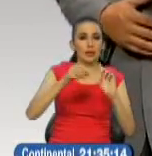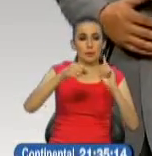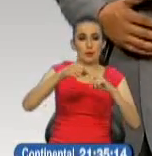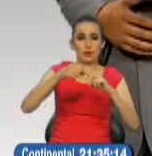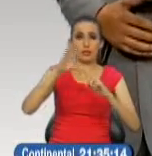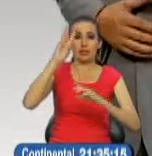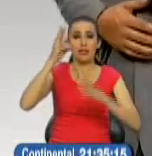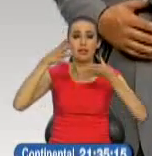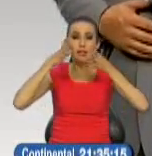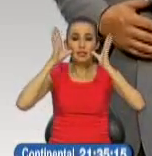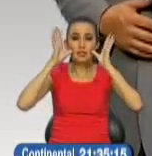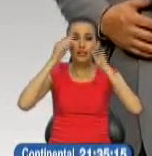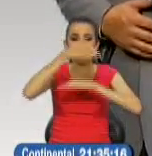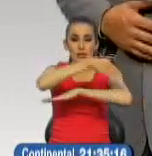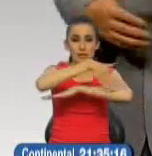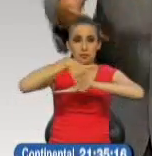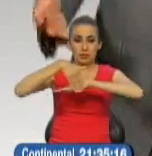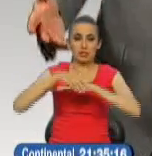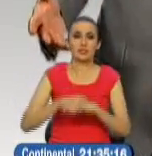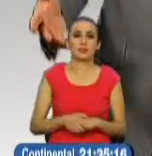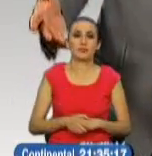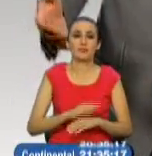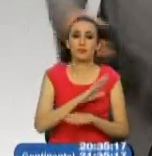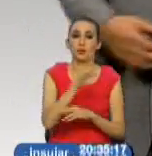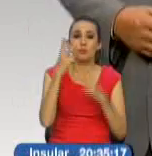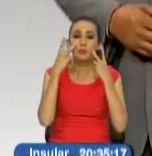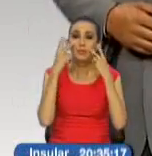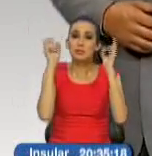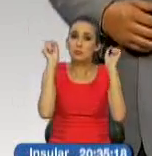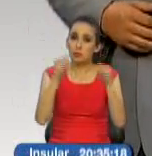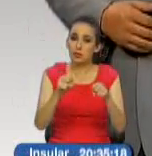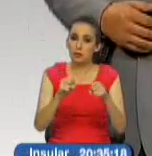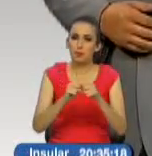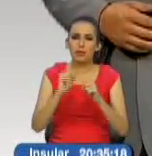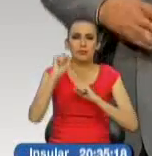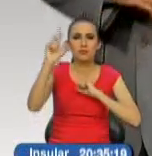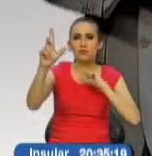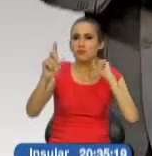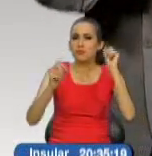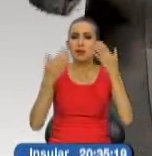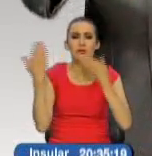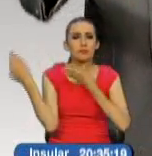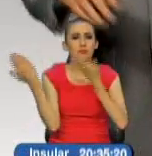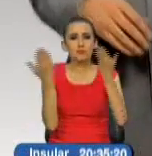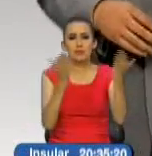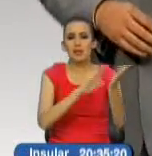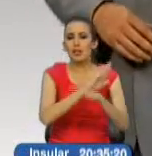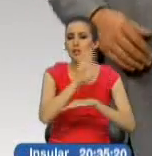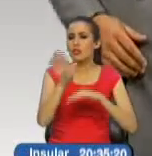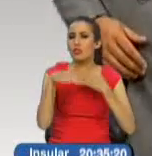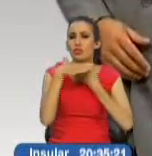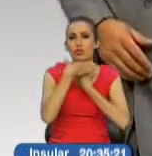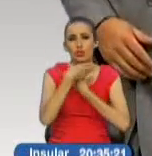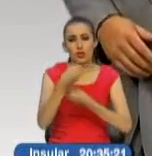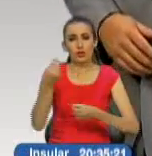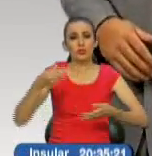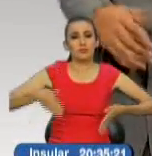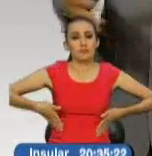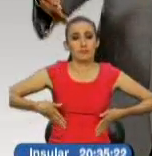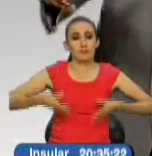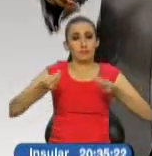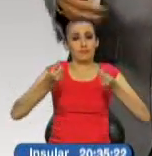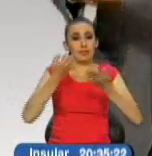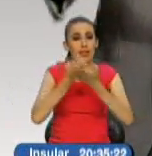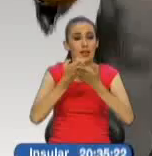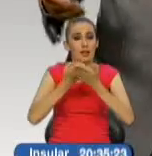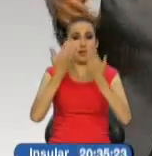Avenida 6 de Diciembre y Gaspar de Villarroel. Como ustedes pueden ver, la oferta es amplia para todos los gustos y bolsillos, pues al